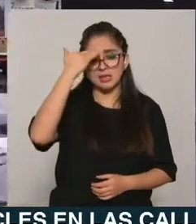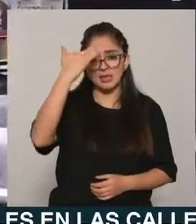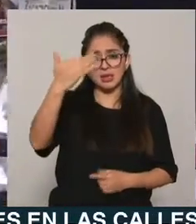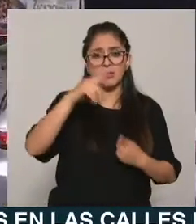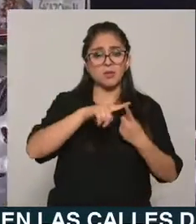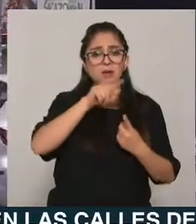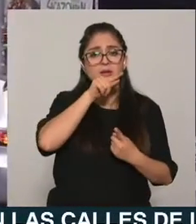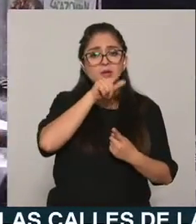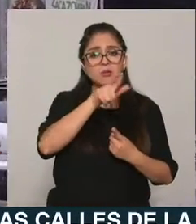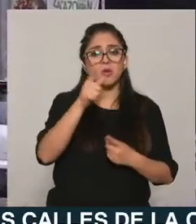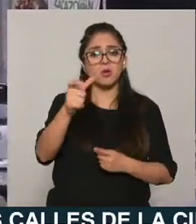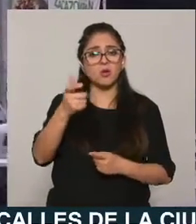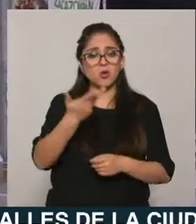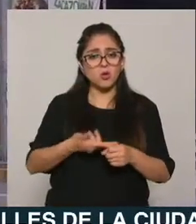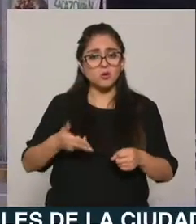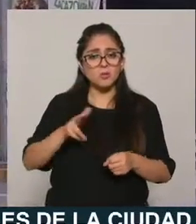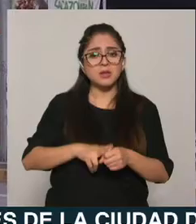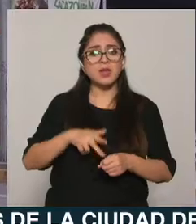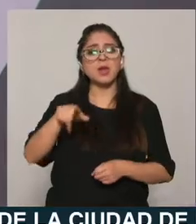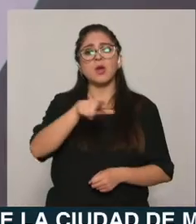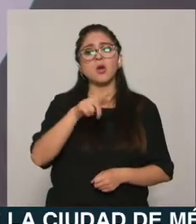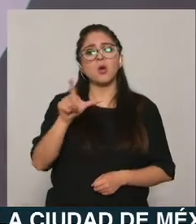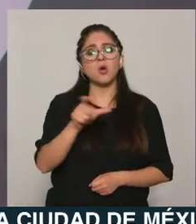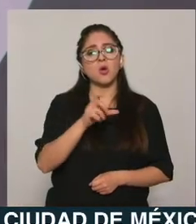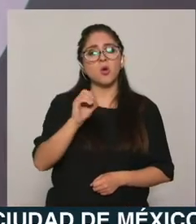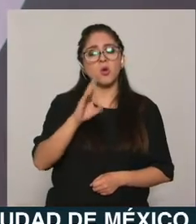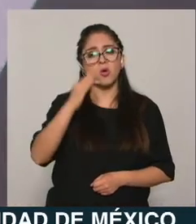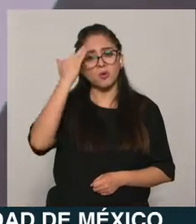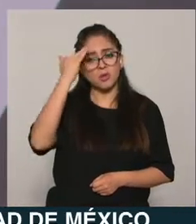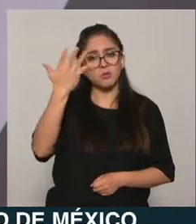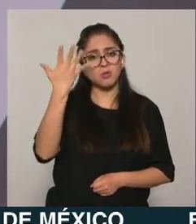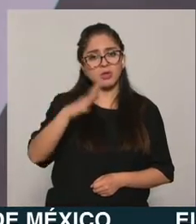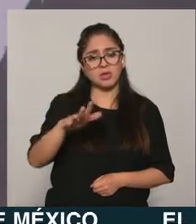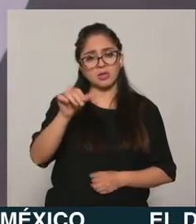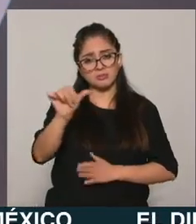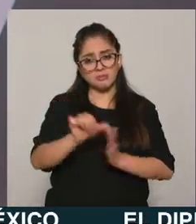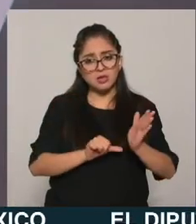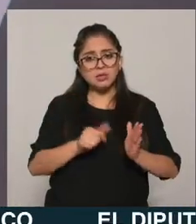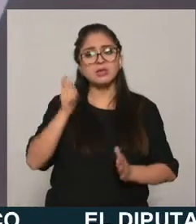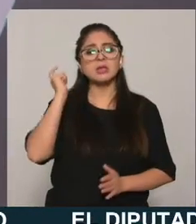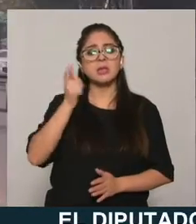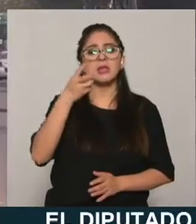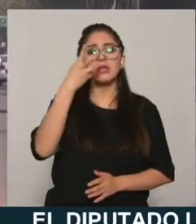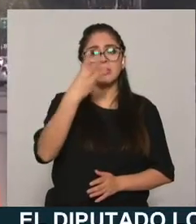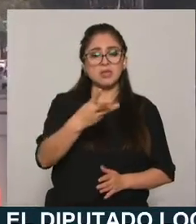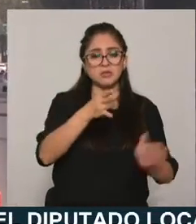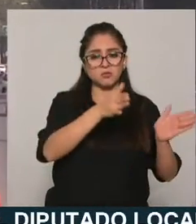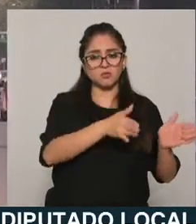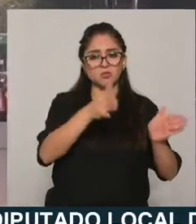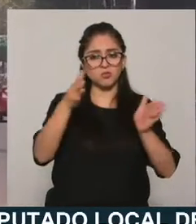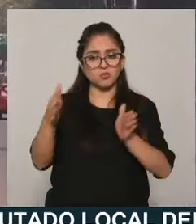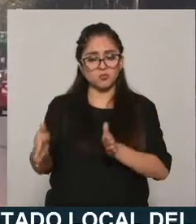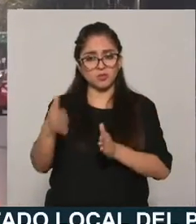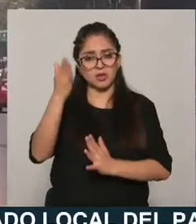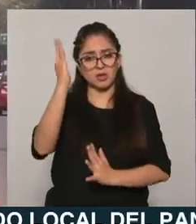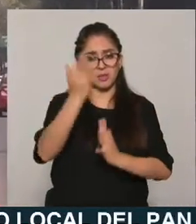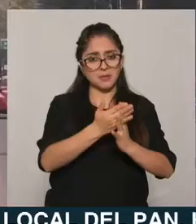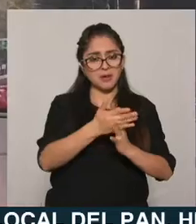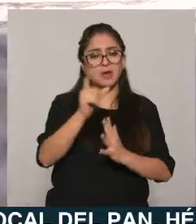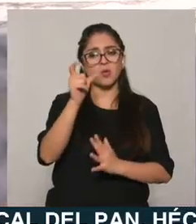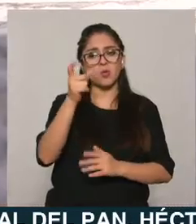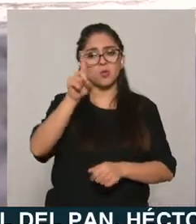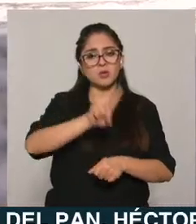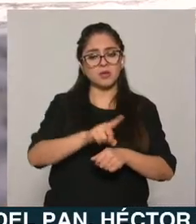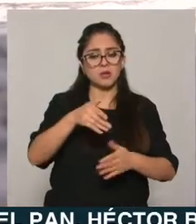a Hospital Joco es de 10 meses y se pretende realizar en 3 tramos. Contempla 6 estaciones intermedias y la terminal,